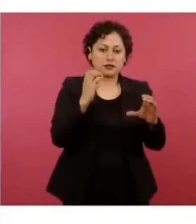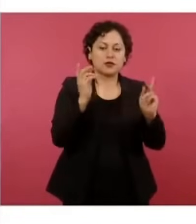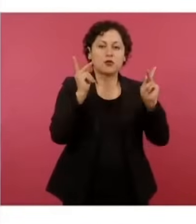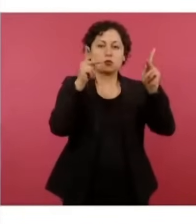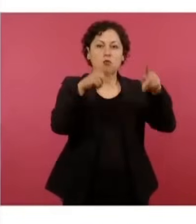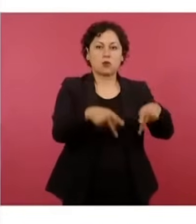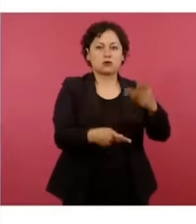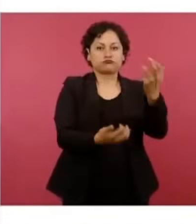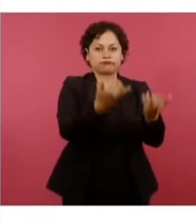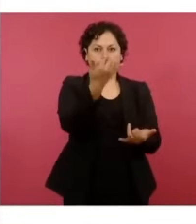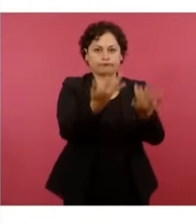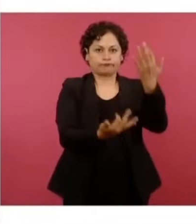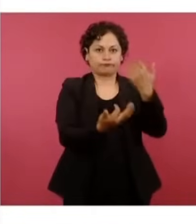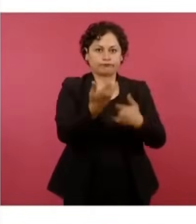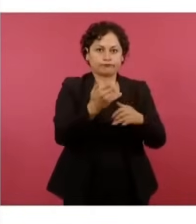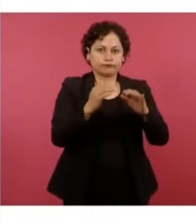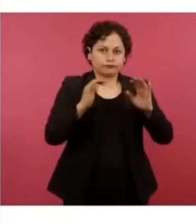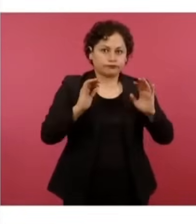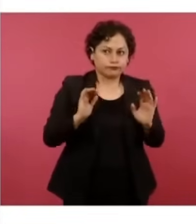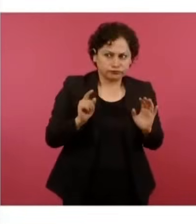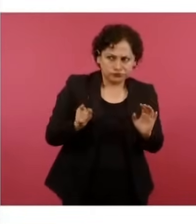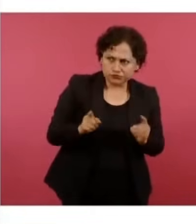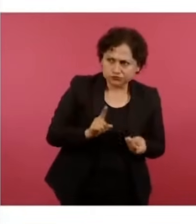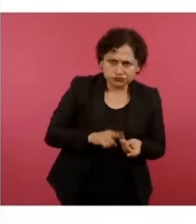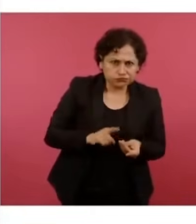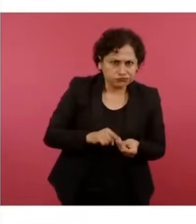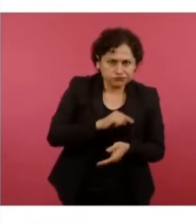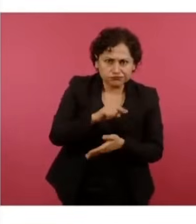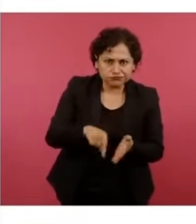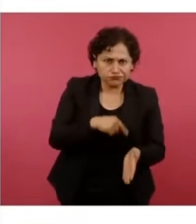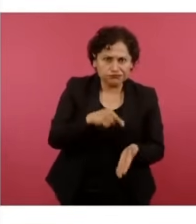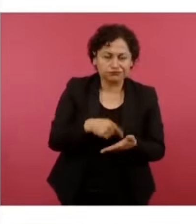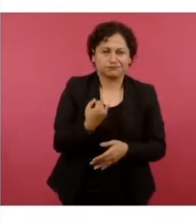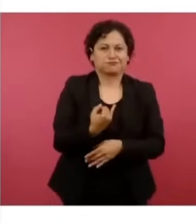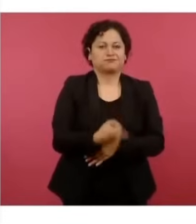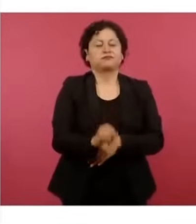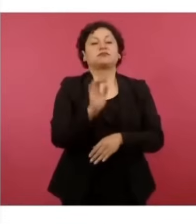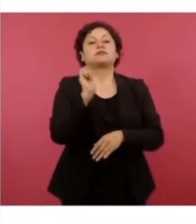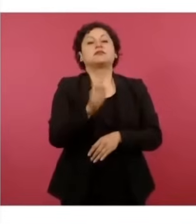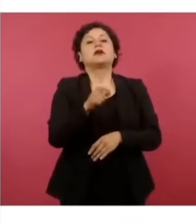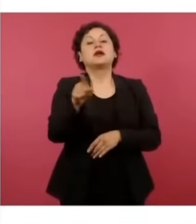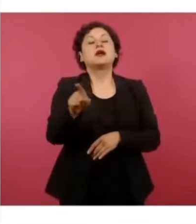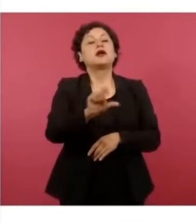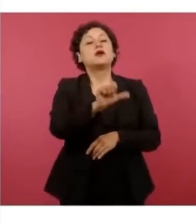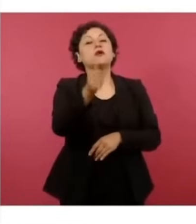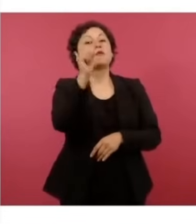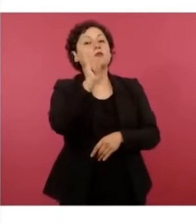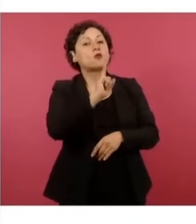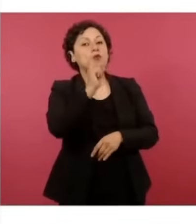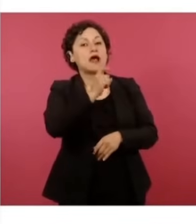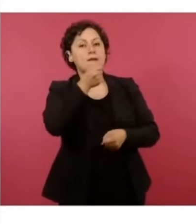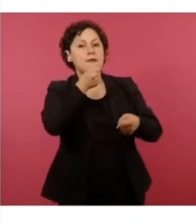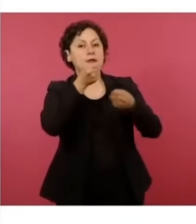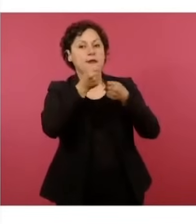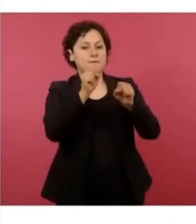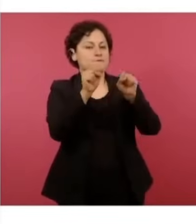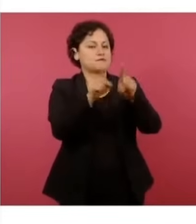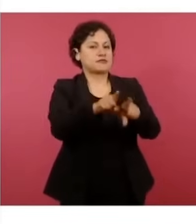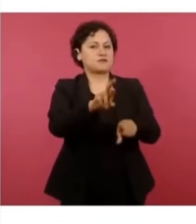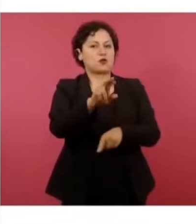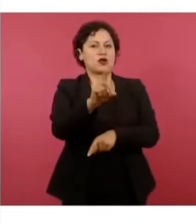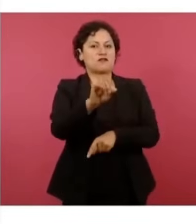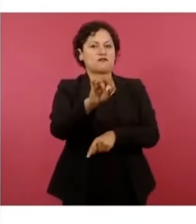según la fuente de los deseos, al parecer. La reportera de Radio Fórmula también difundió esa noticia falsa sin